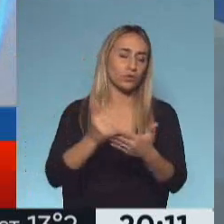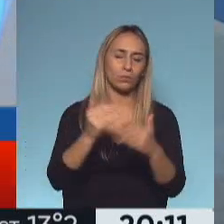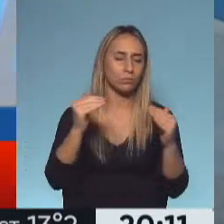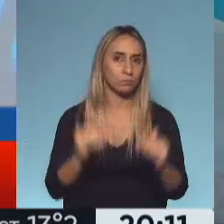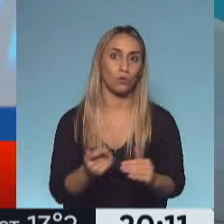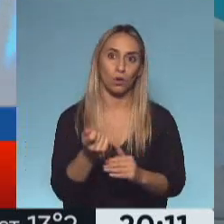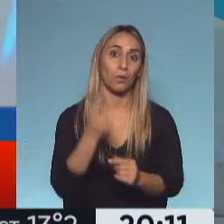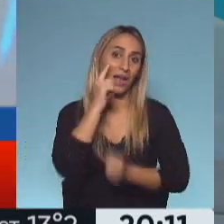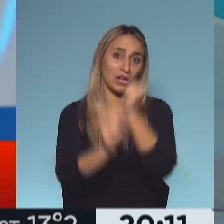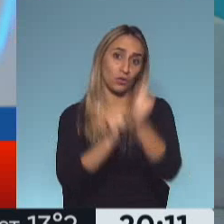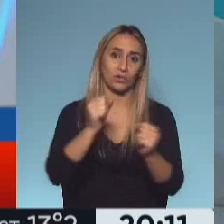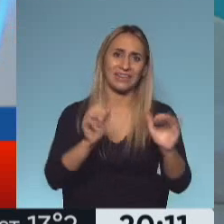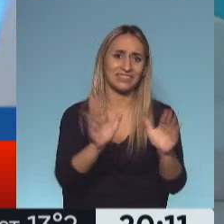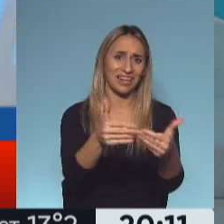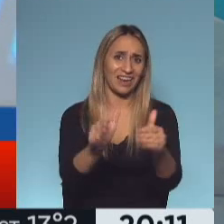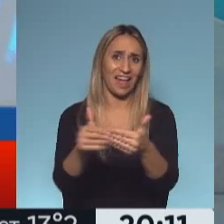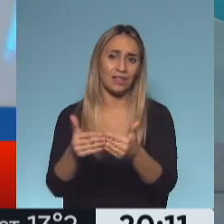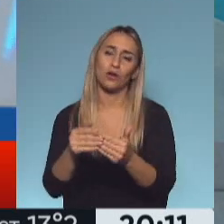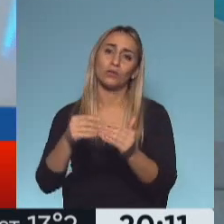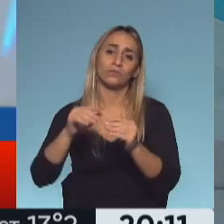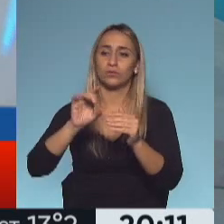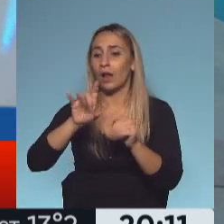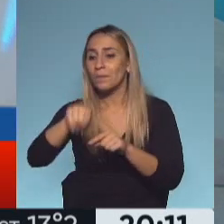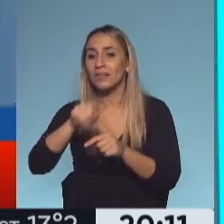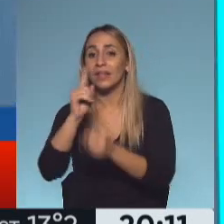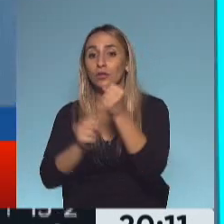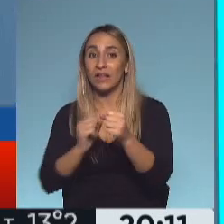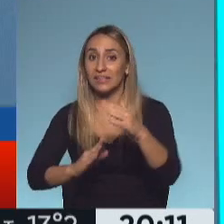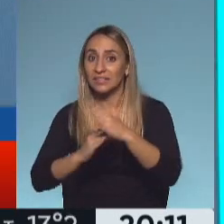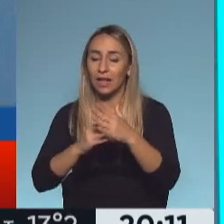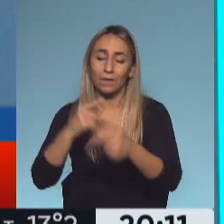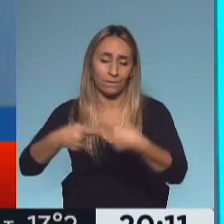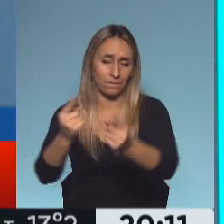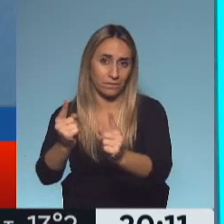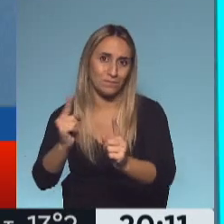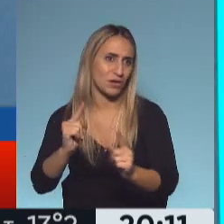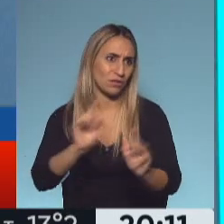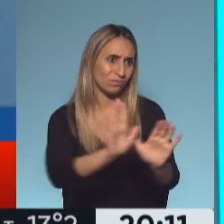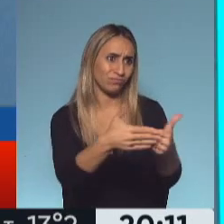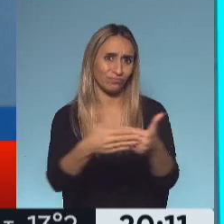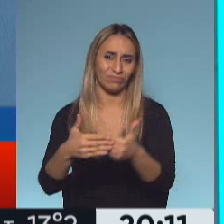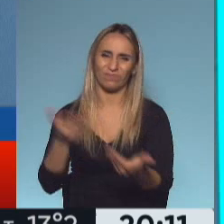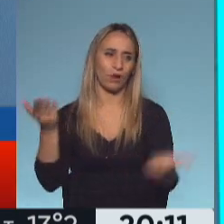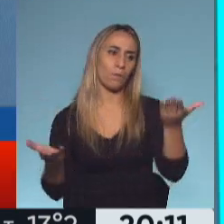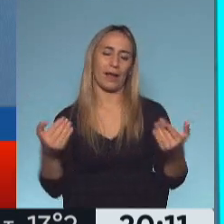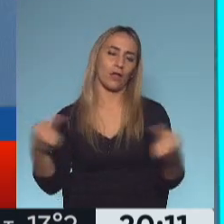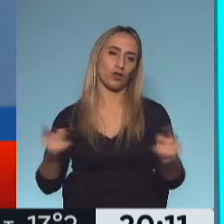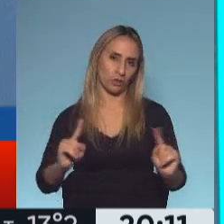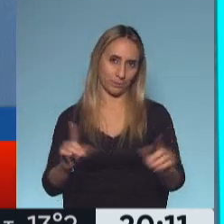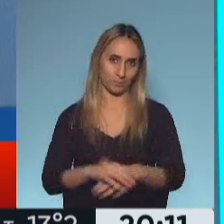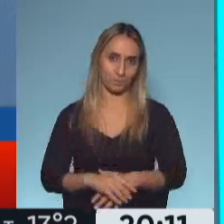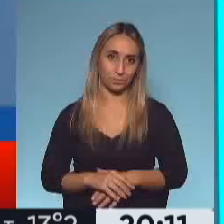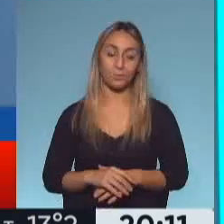la industria cerrada, salvo las actividades esenciales. Y respecto a abril, lo que estamos viendo obviamente es alguna